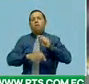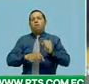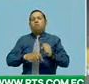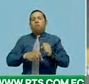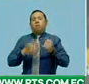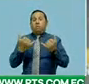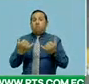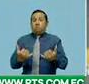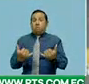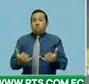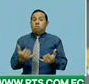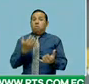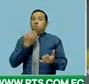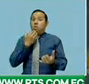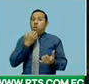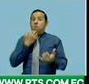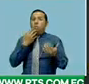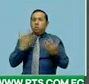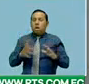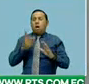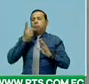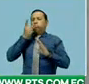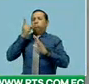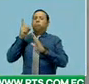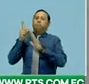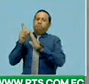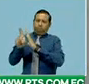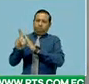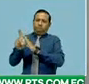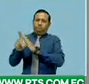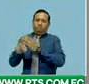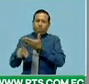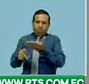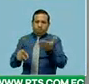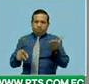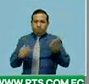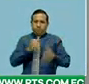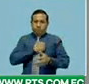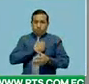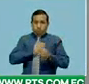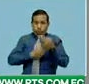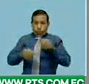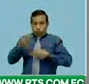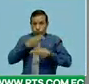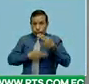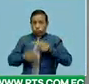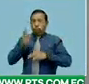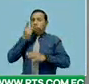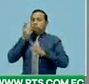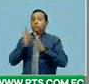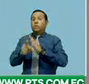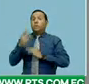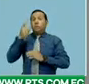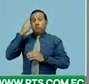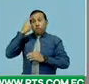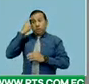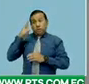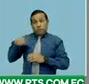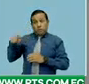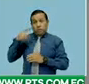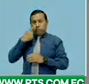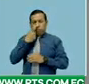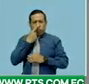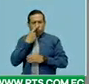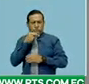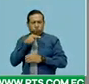esta ocasión decidieron poner la denuncia. Esperan estos delincuentes que vengan varios vehículos al mismo tiempo para